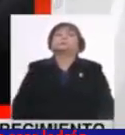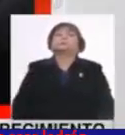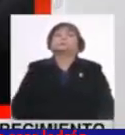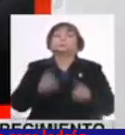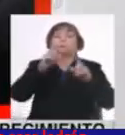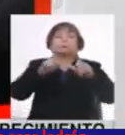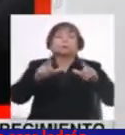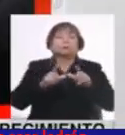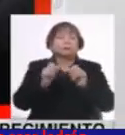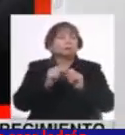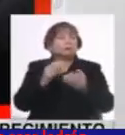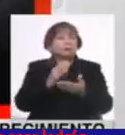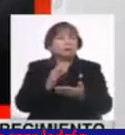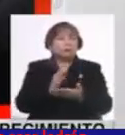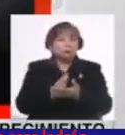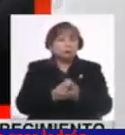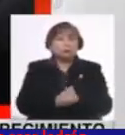de una situación